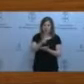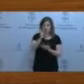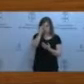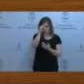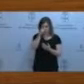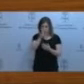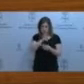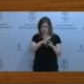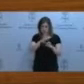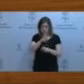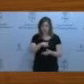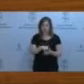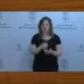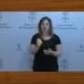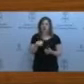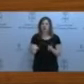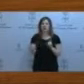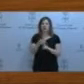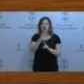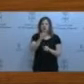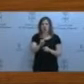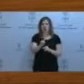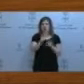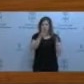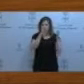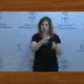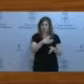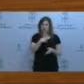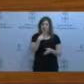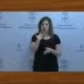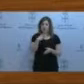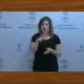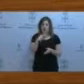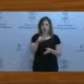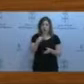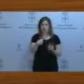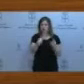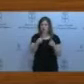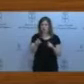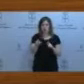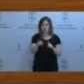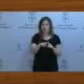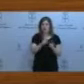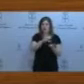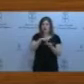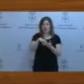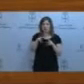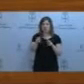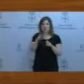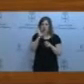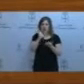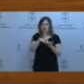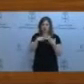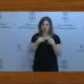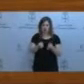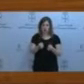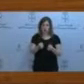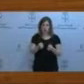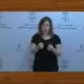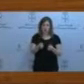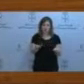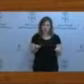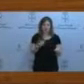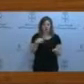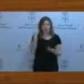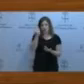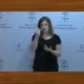Bien, ya tenemos un diagnóstico. Mientras usted nos quiera negar que son necesarias unas nuevas instalaciones para el centro de salud, pues me parece que